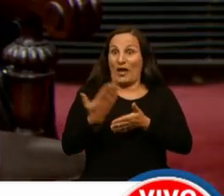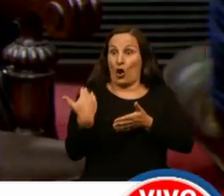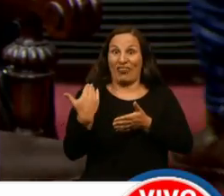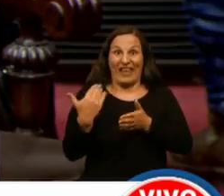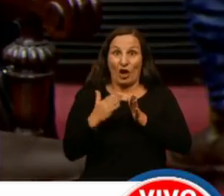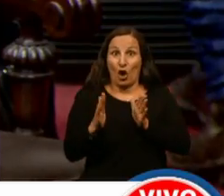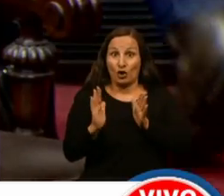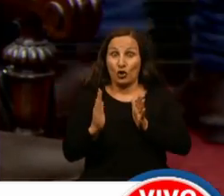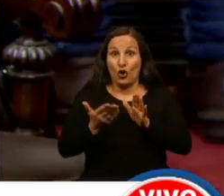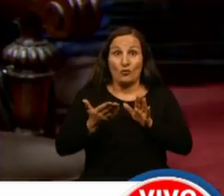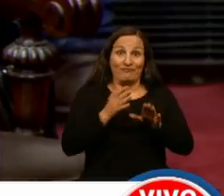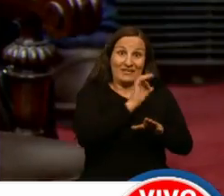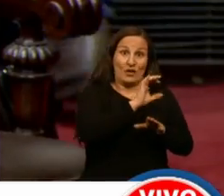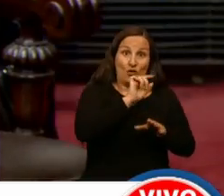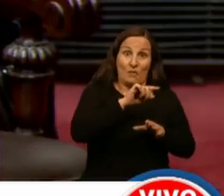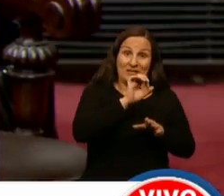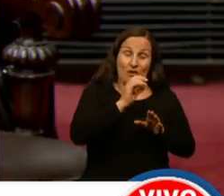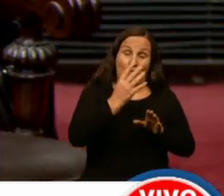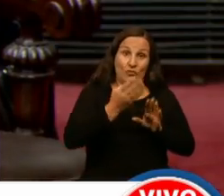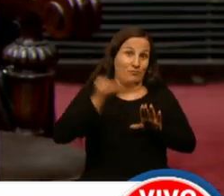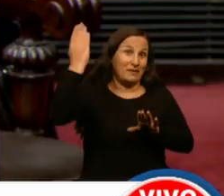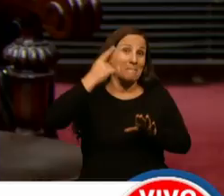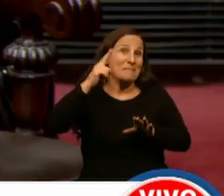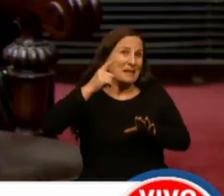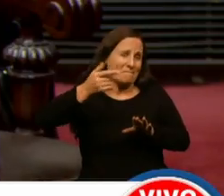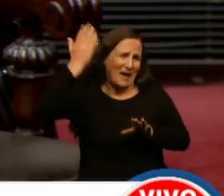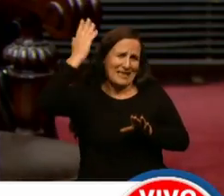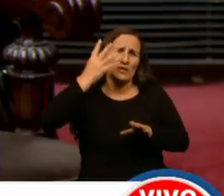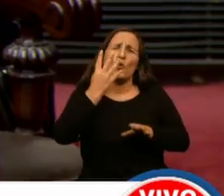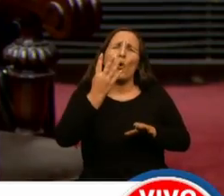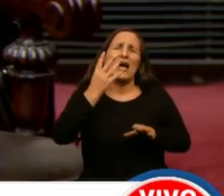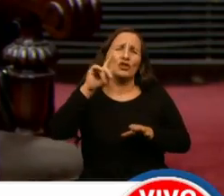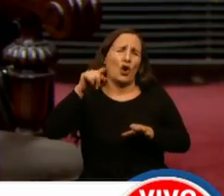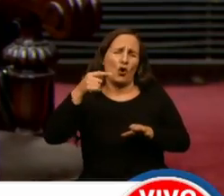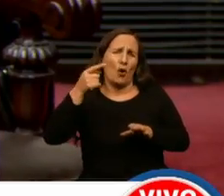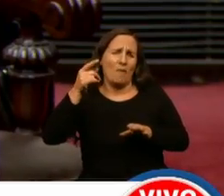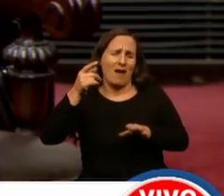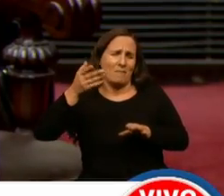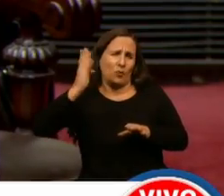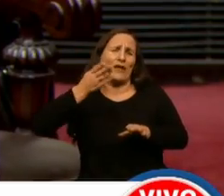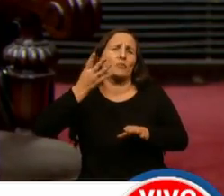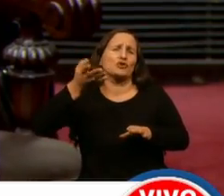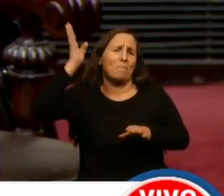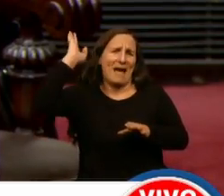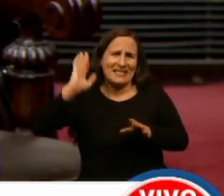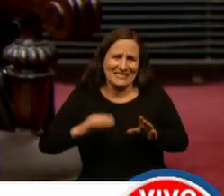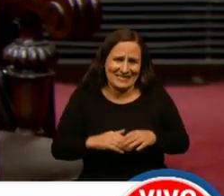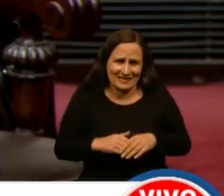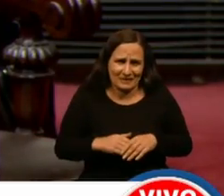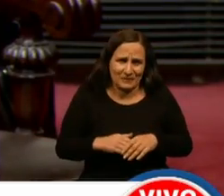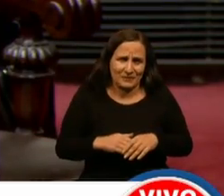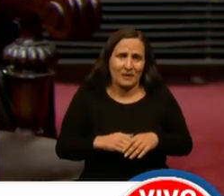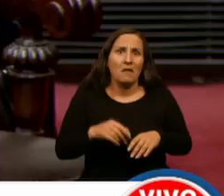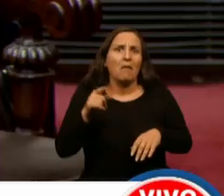y lo incrementó en el 1000% es decir que lo llevó más del 4 por ciento sin ni siquiera